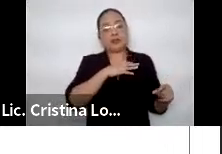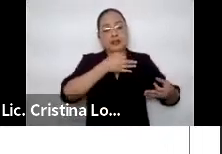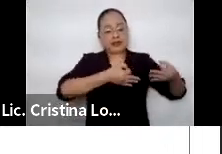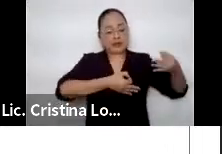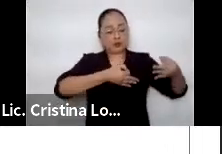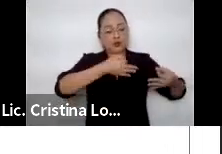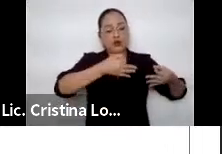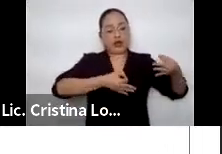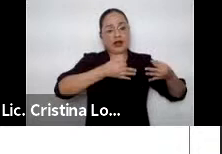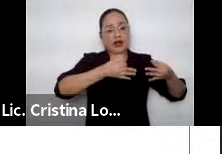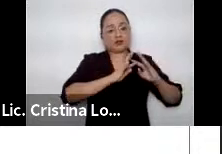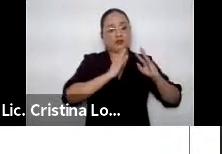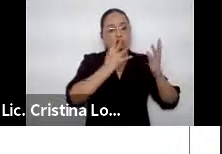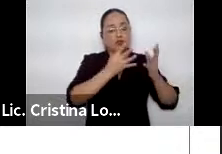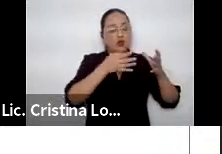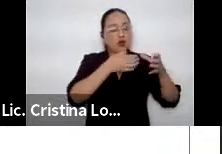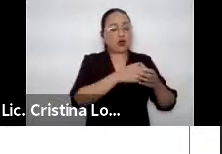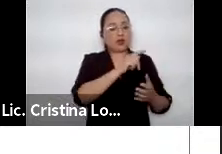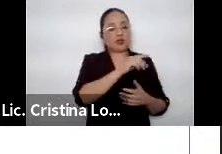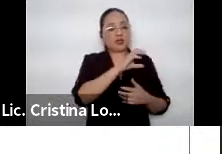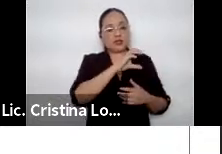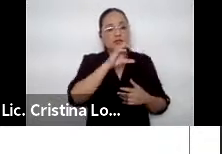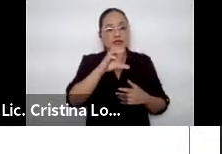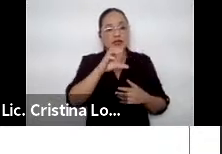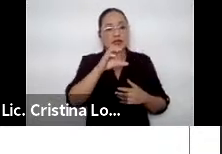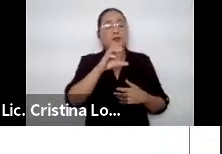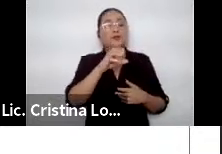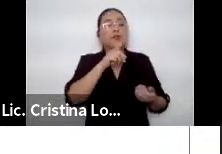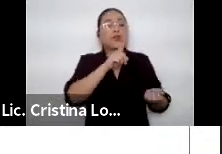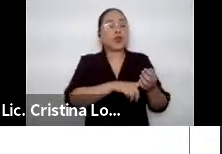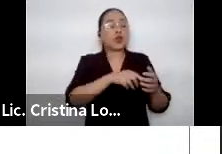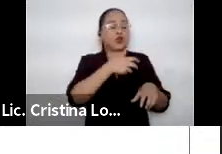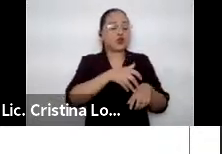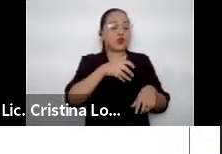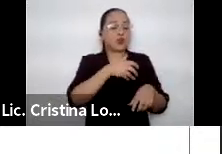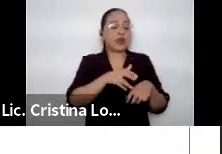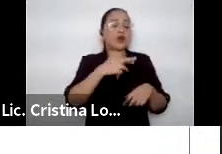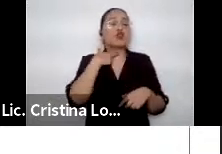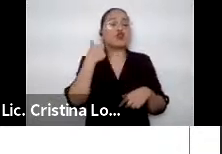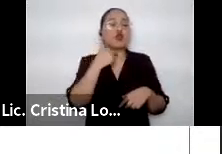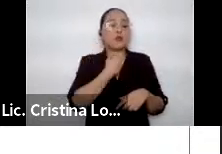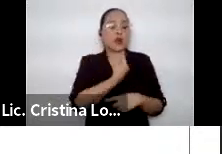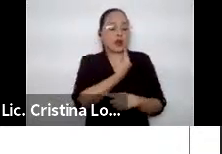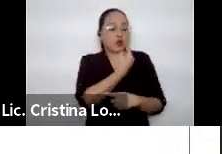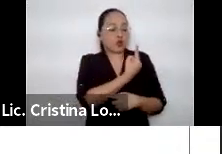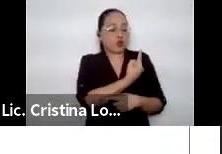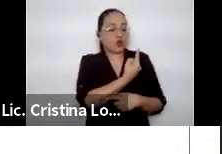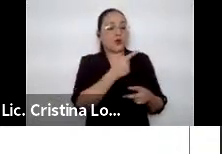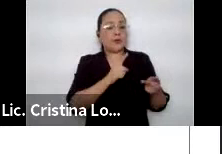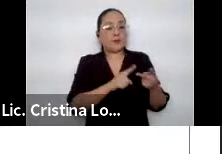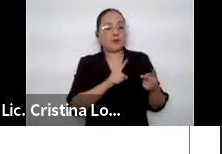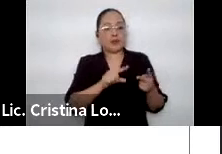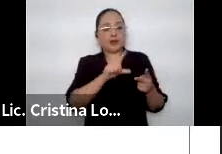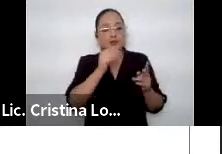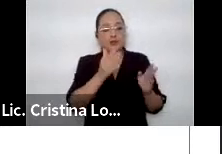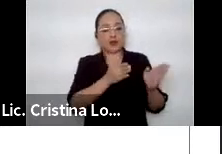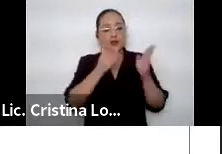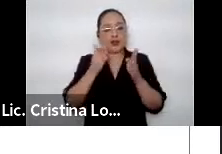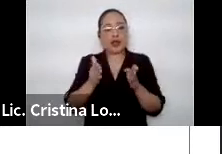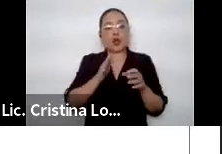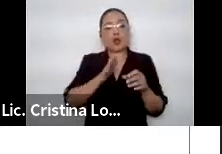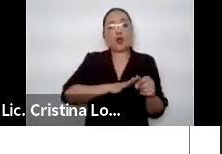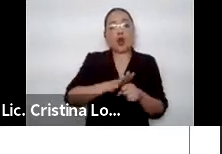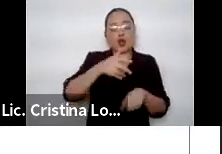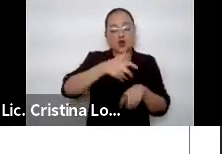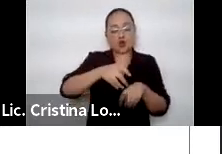colegiados. Empezamos en romano por el número de circuito, después nos va a indicar en su caso